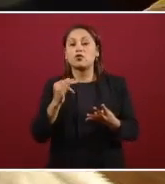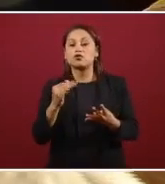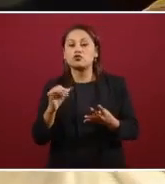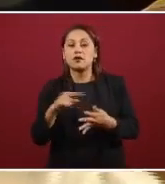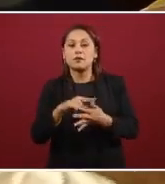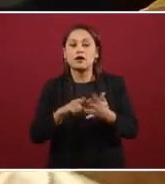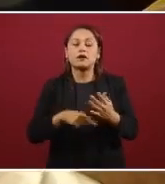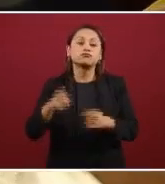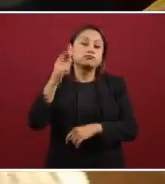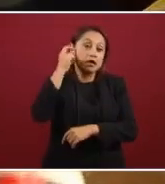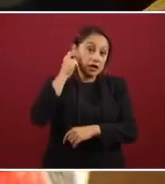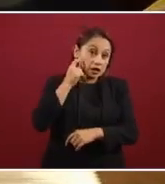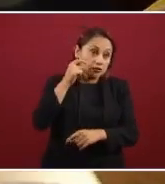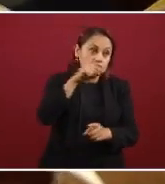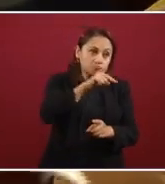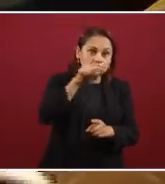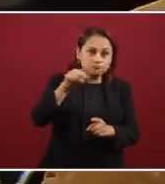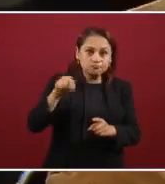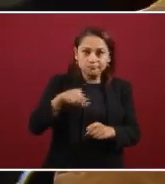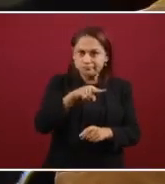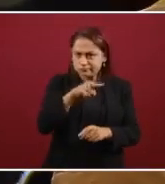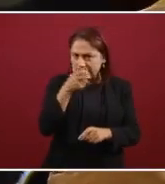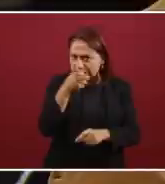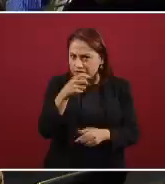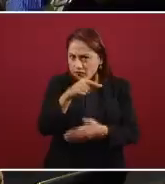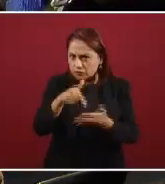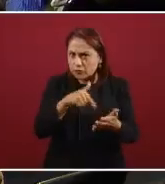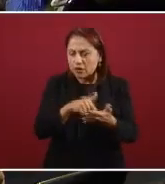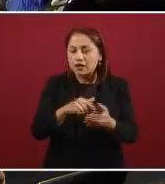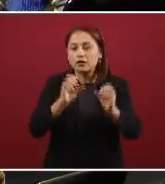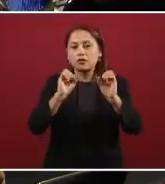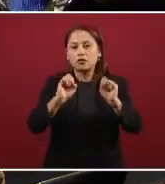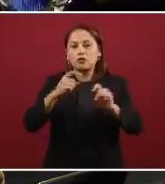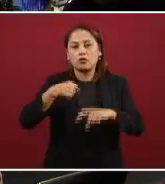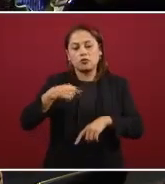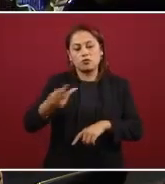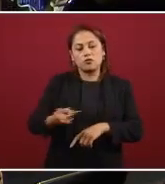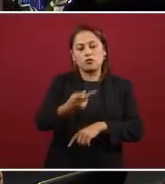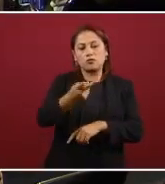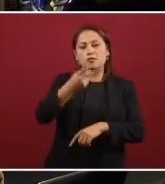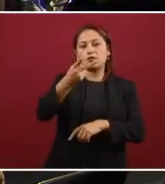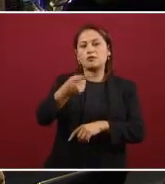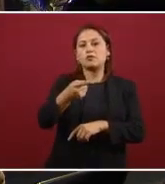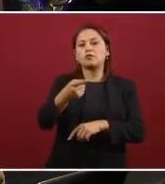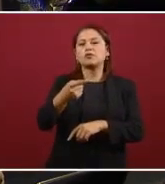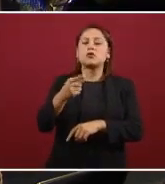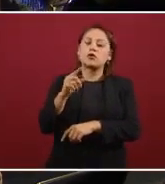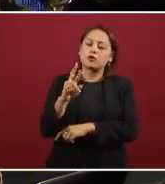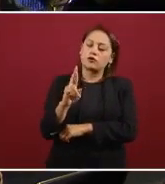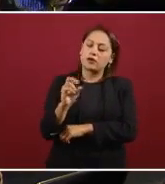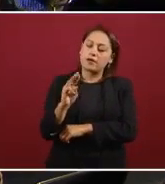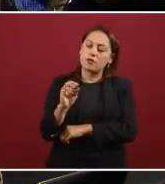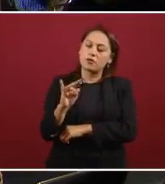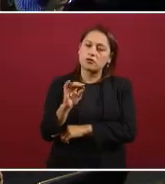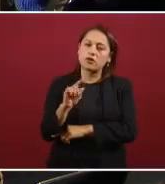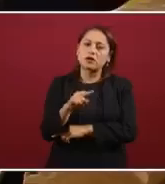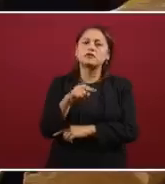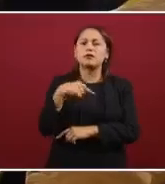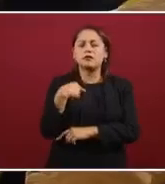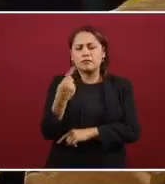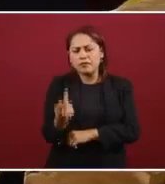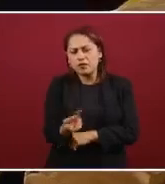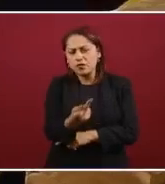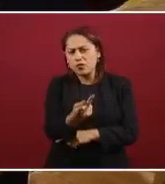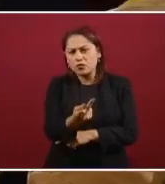por un lado. Y para el señor subsecretario o para el relevo del doctor Mondragón y Cal, preguntarle si ya existe